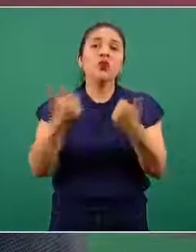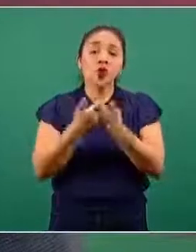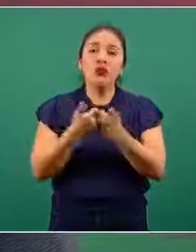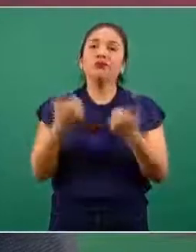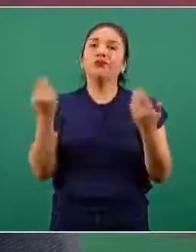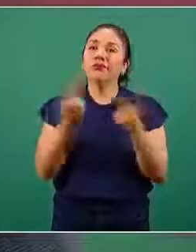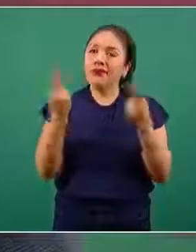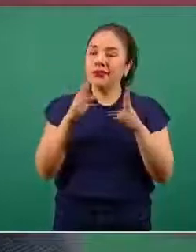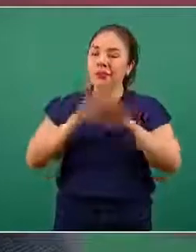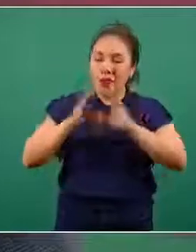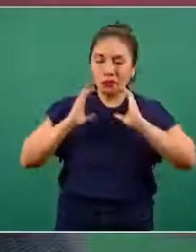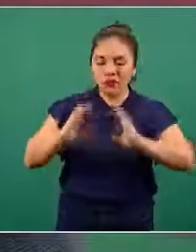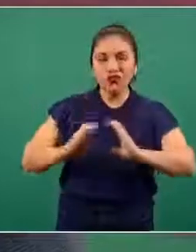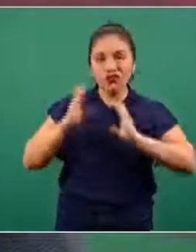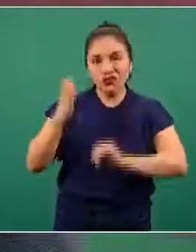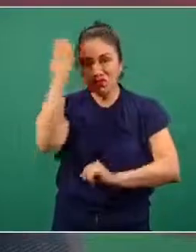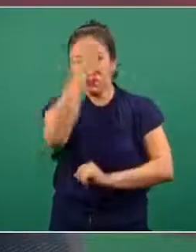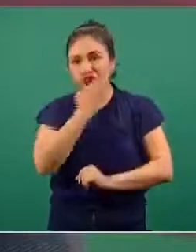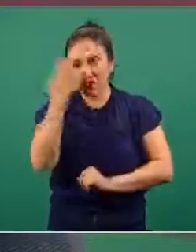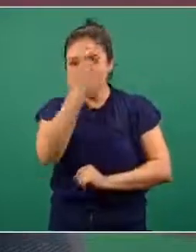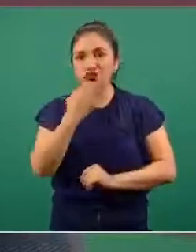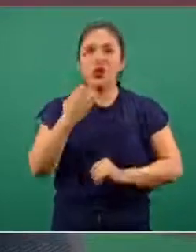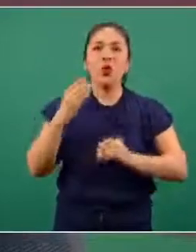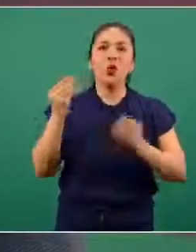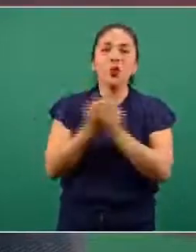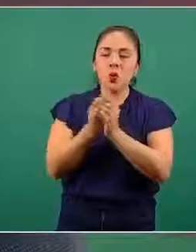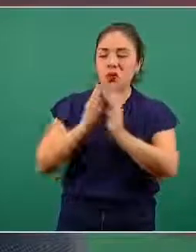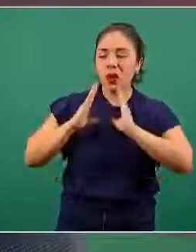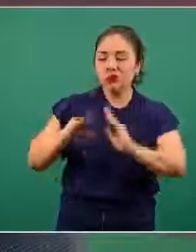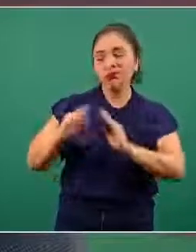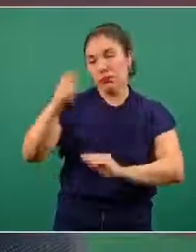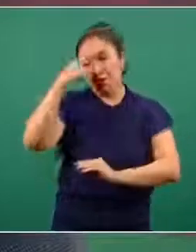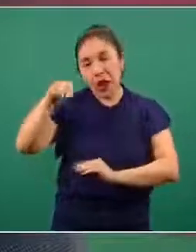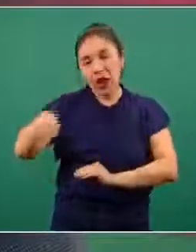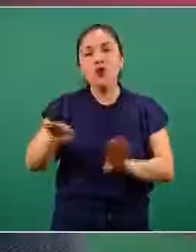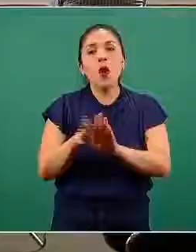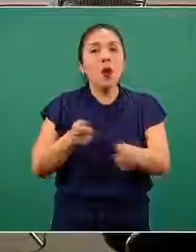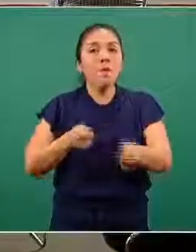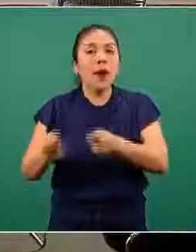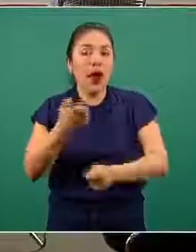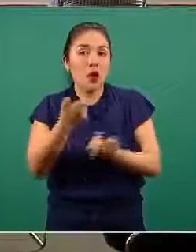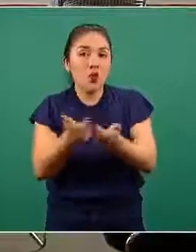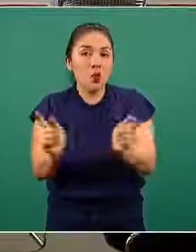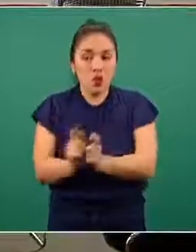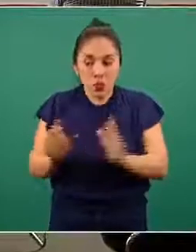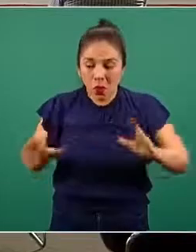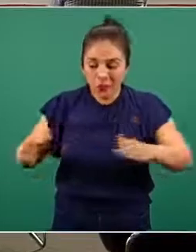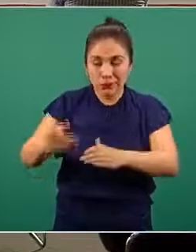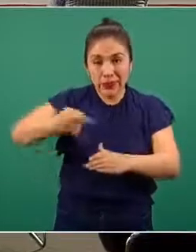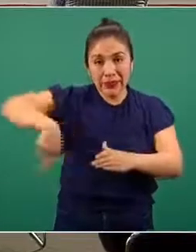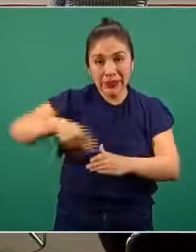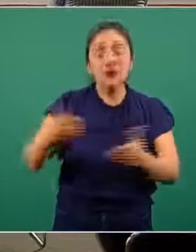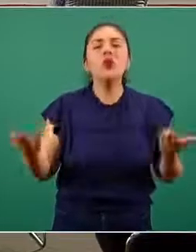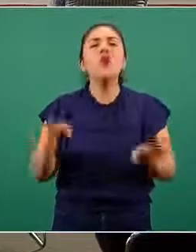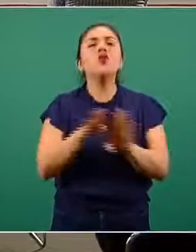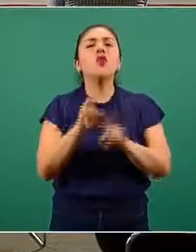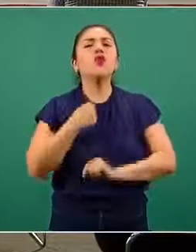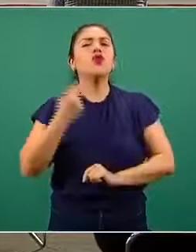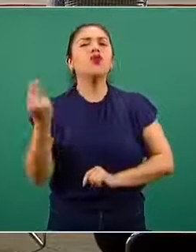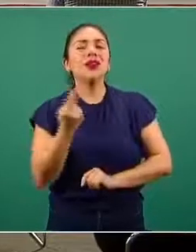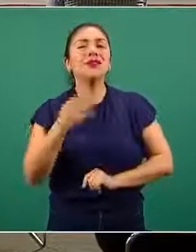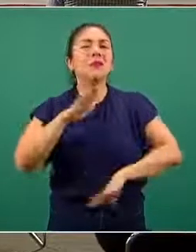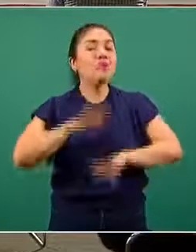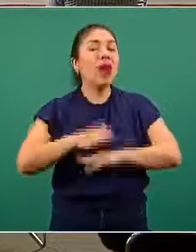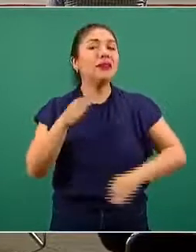y una especialización también para el mismo manejo de este grupo, y lo que ha requerido es pues